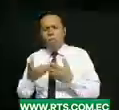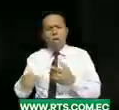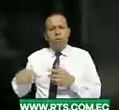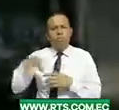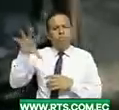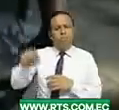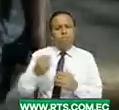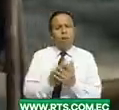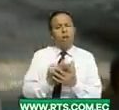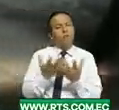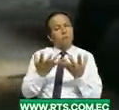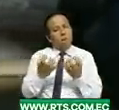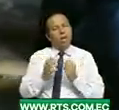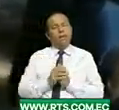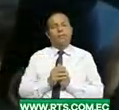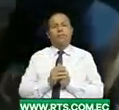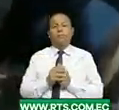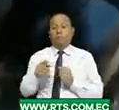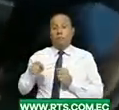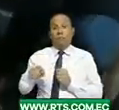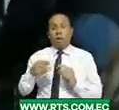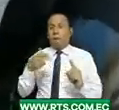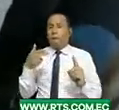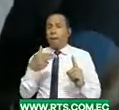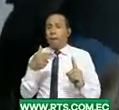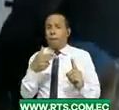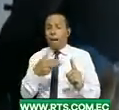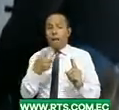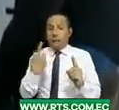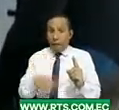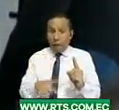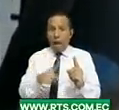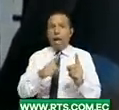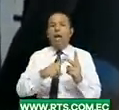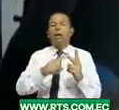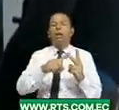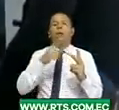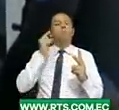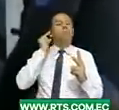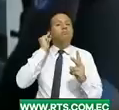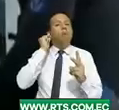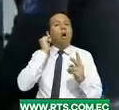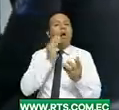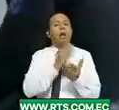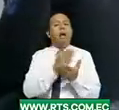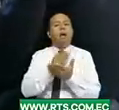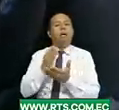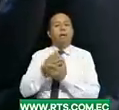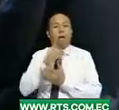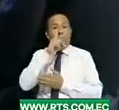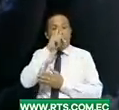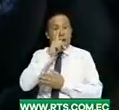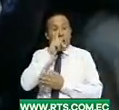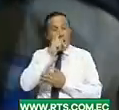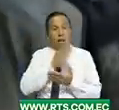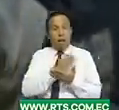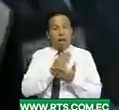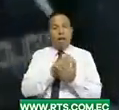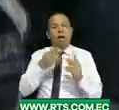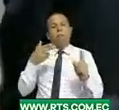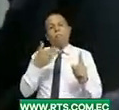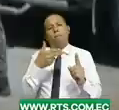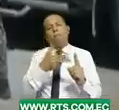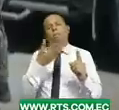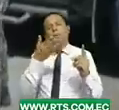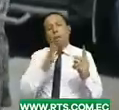las balas alcanzaron a Rosita, la cocinera del restaurante, sería una víctima colateral del atentado criminal. A quienes comían